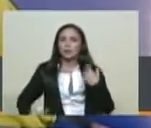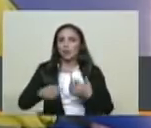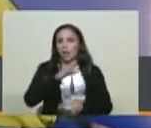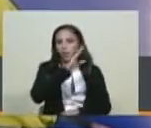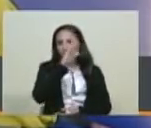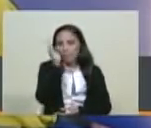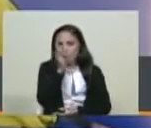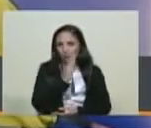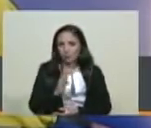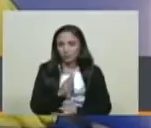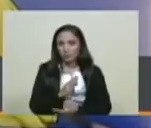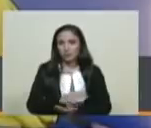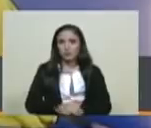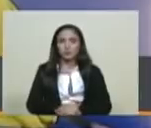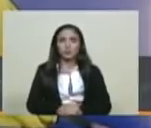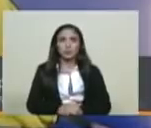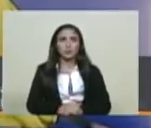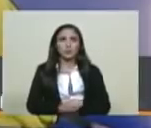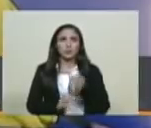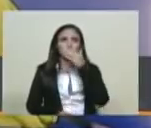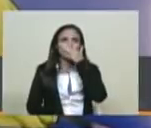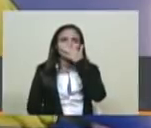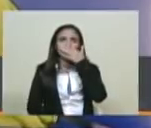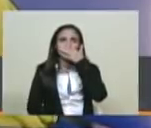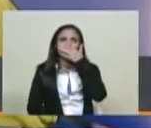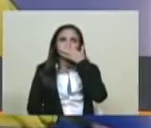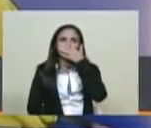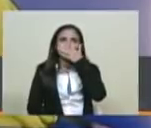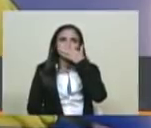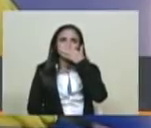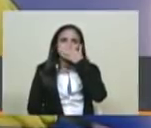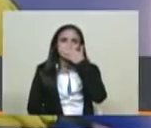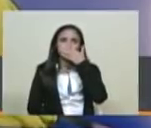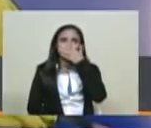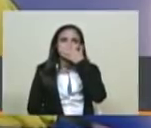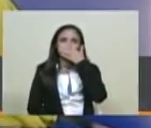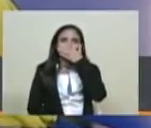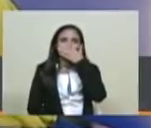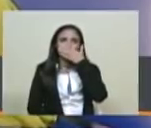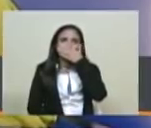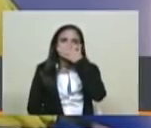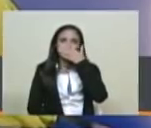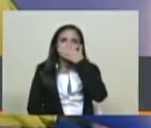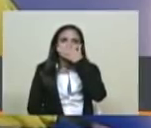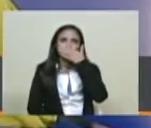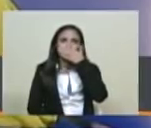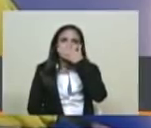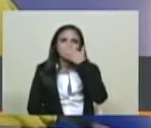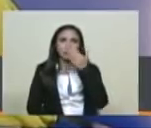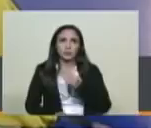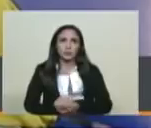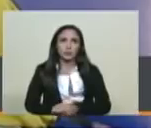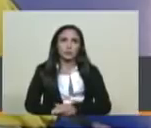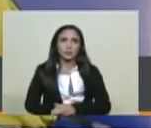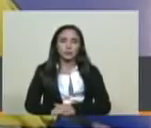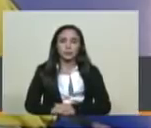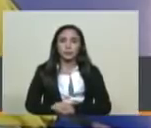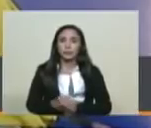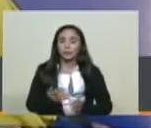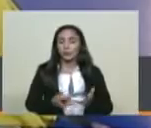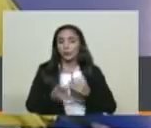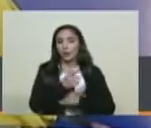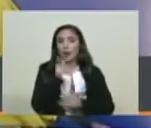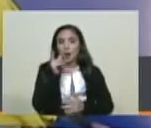Luis Inácio Lula da Silva. Es una canallada bochornosa lo que se está haciendo contra el presidente Lula da